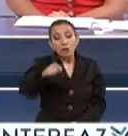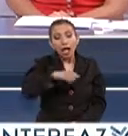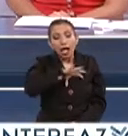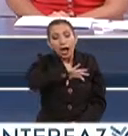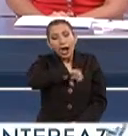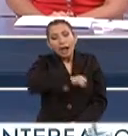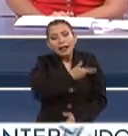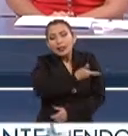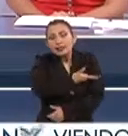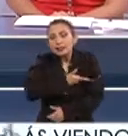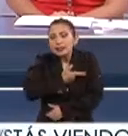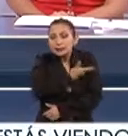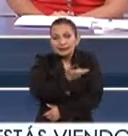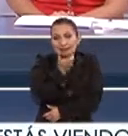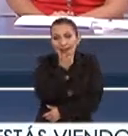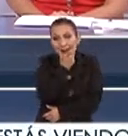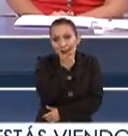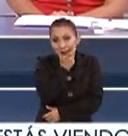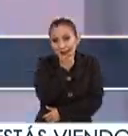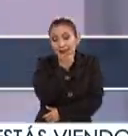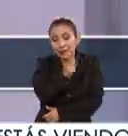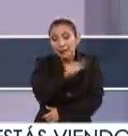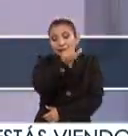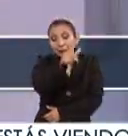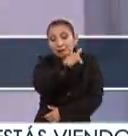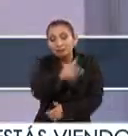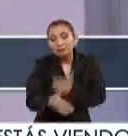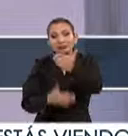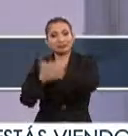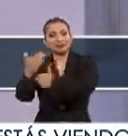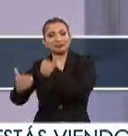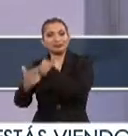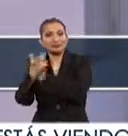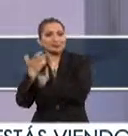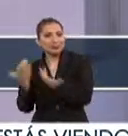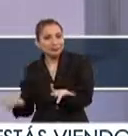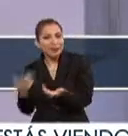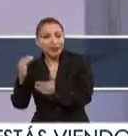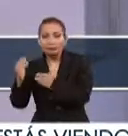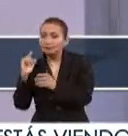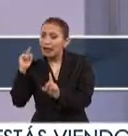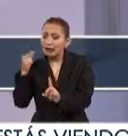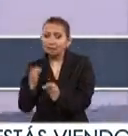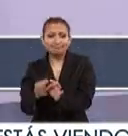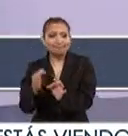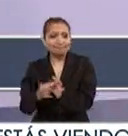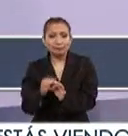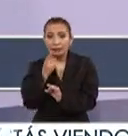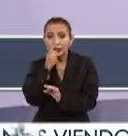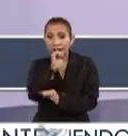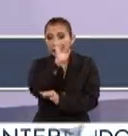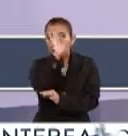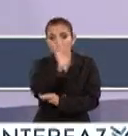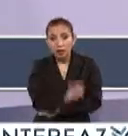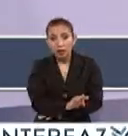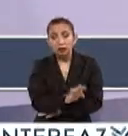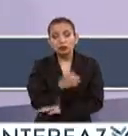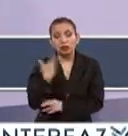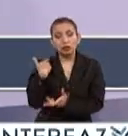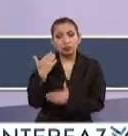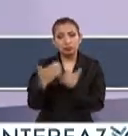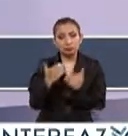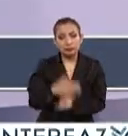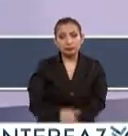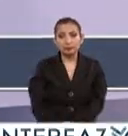enamore de lo que hacemos y a continuación enamorarse del inglés y ya está. Yo diría el 60% del camino